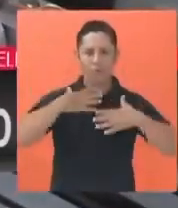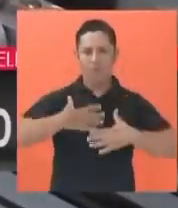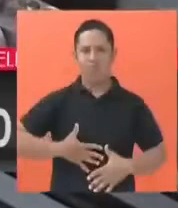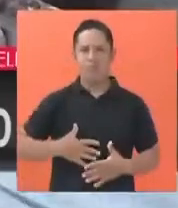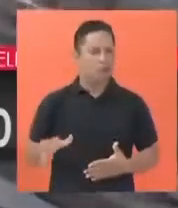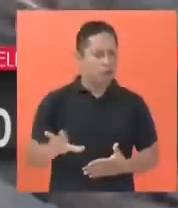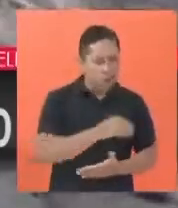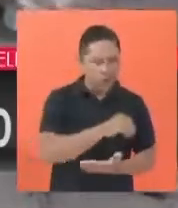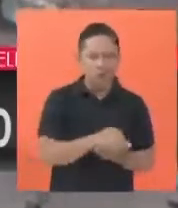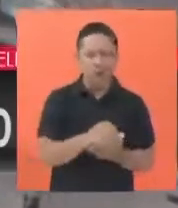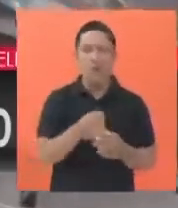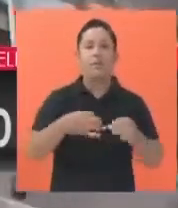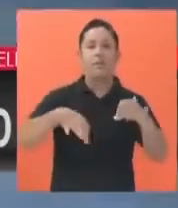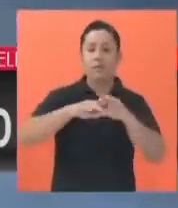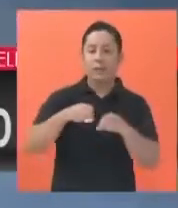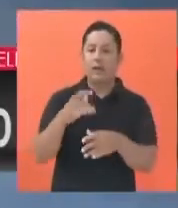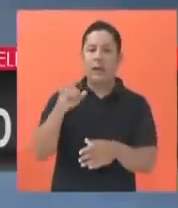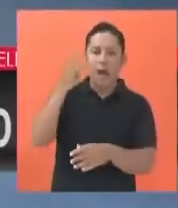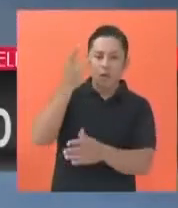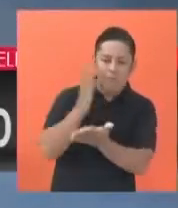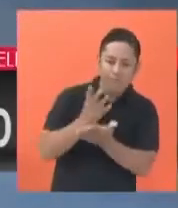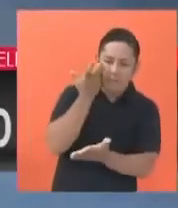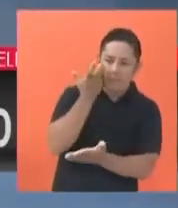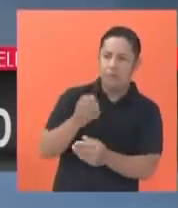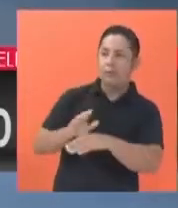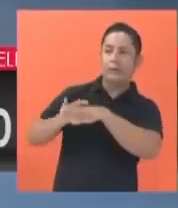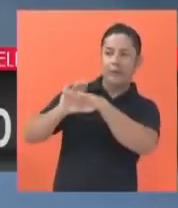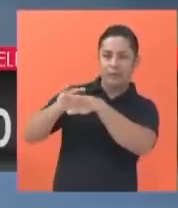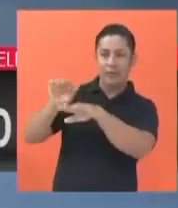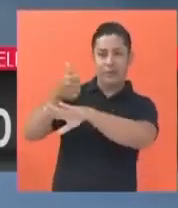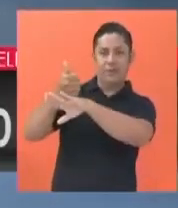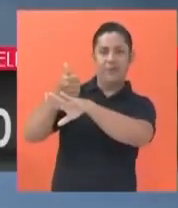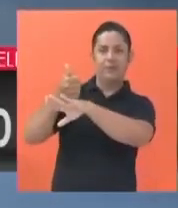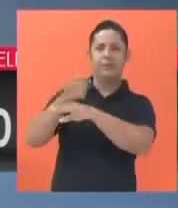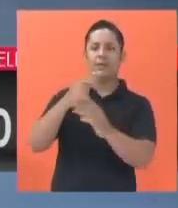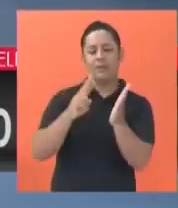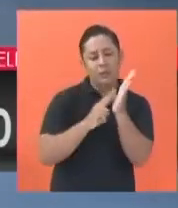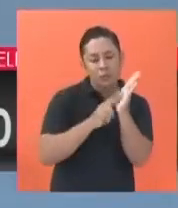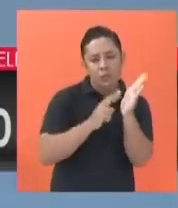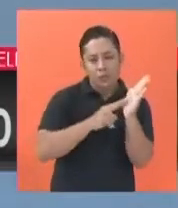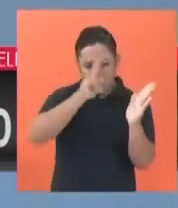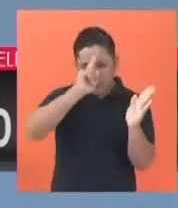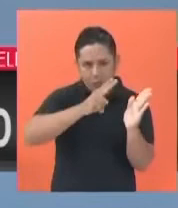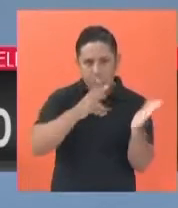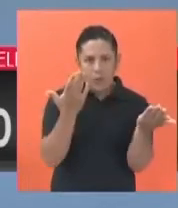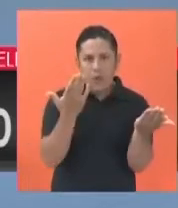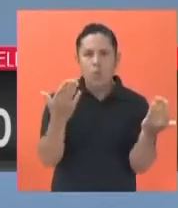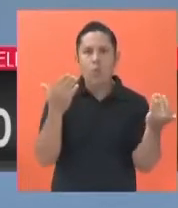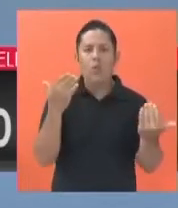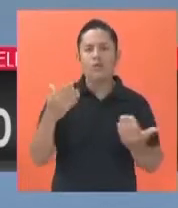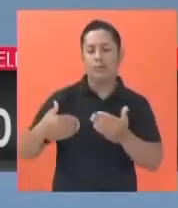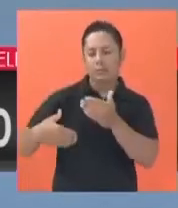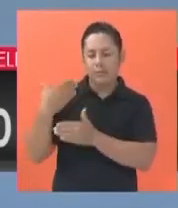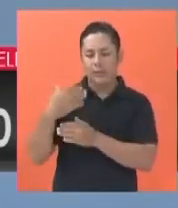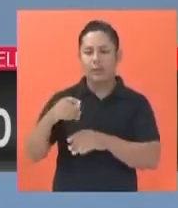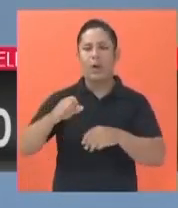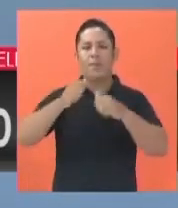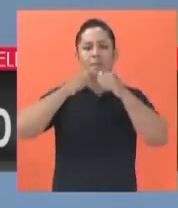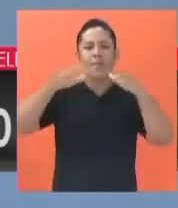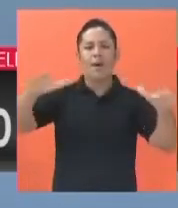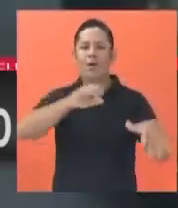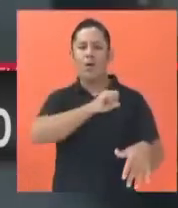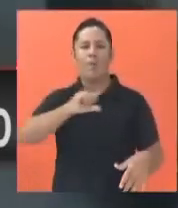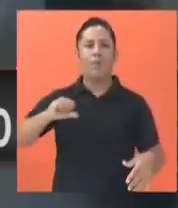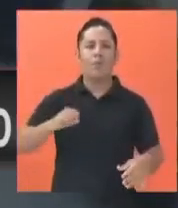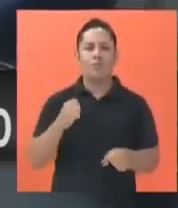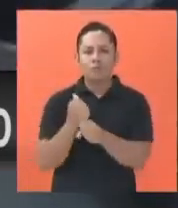sobre alteraciones en su estado de salud. Esta resolución deberá ser implementada por los empleadores y trabajadores del sector público y privado que